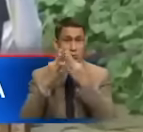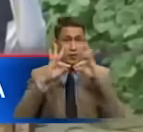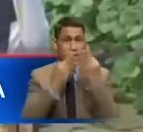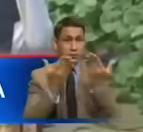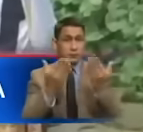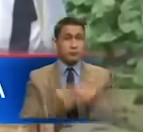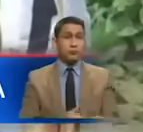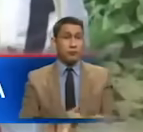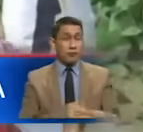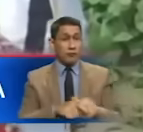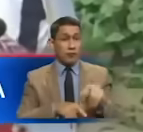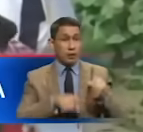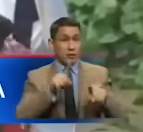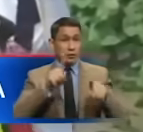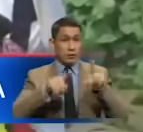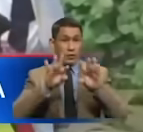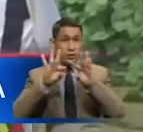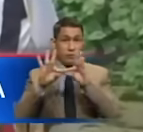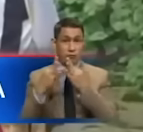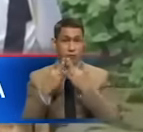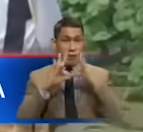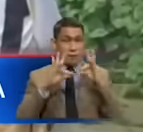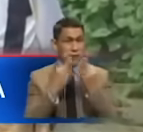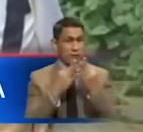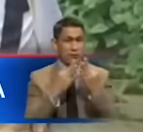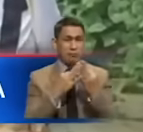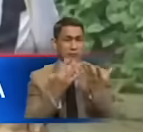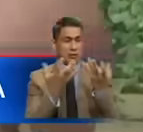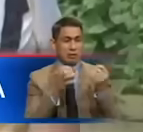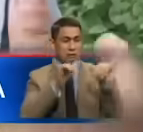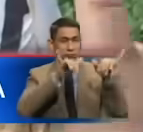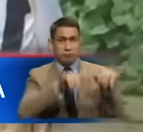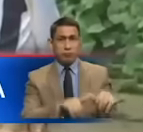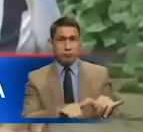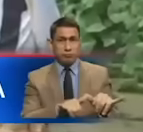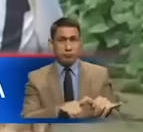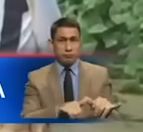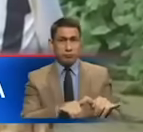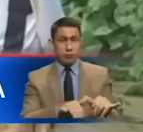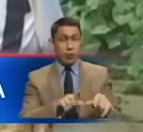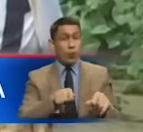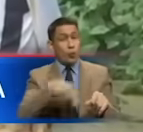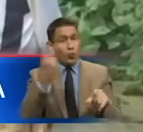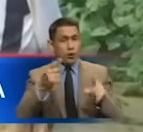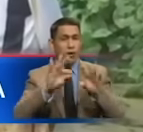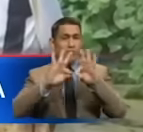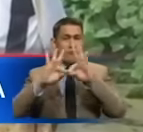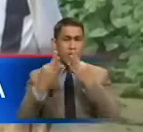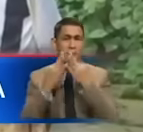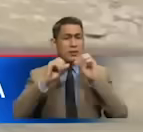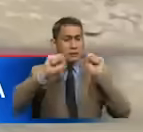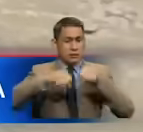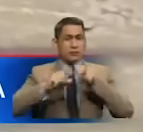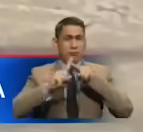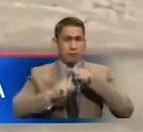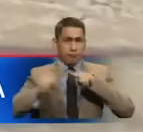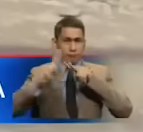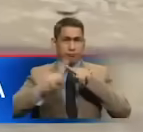quieren evacuar, ahorita vamos a levantar los equipos de aquí y vamos a la parte donde sí quieren evacuar, que es la 24 de mayo, Los